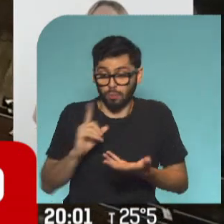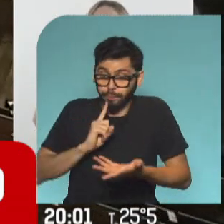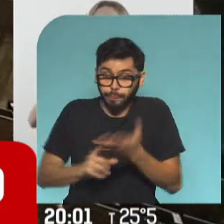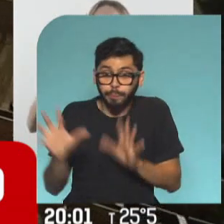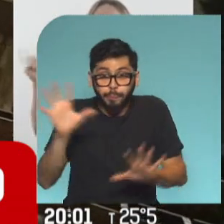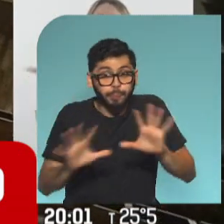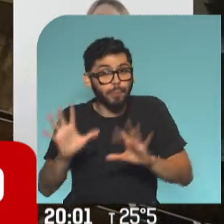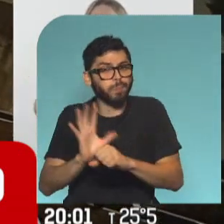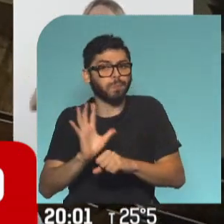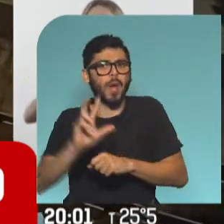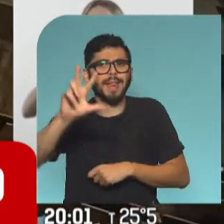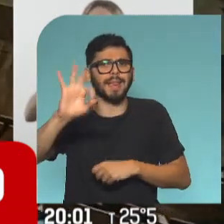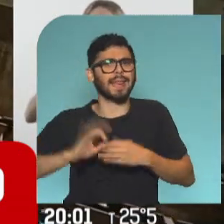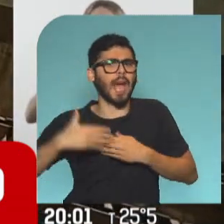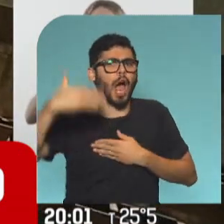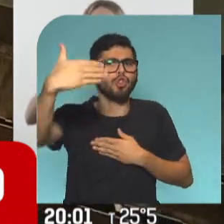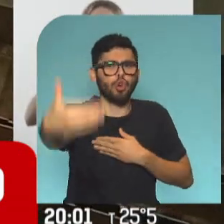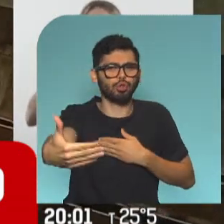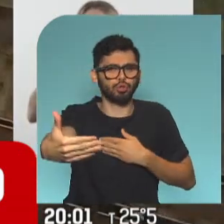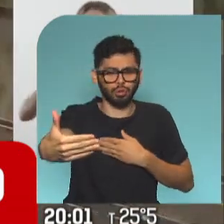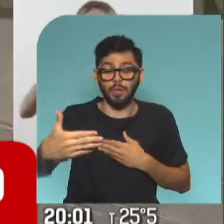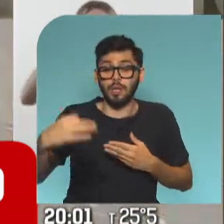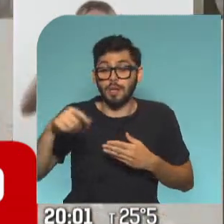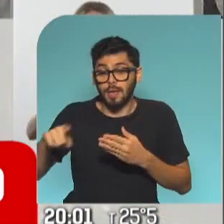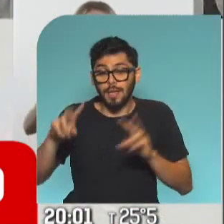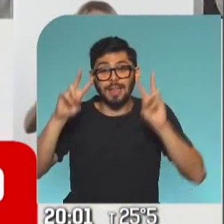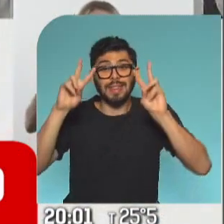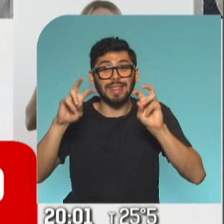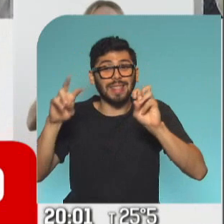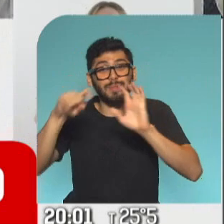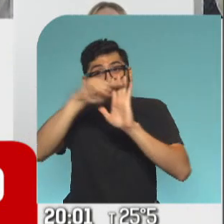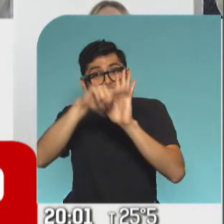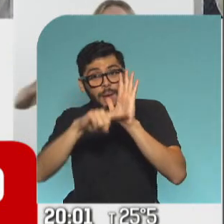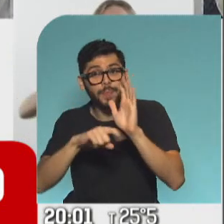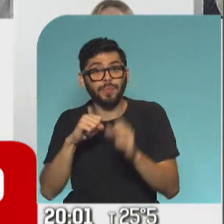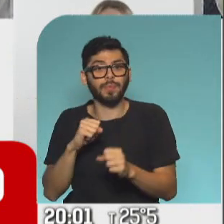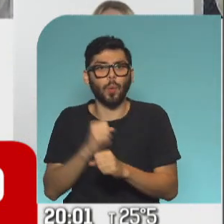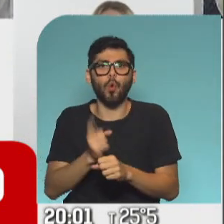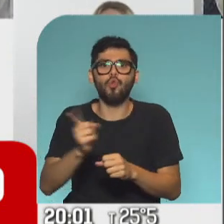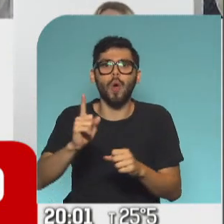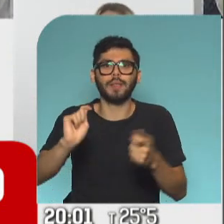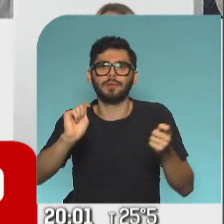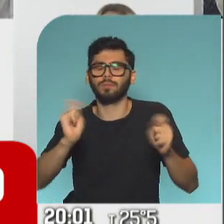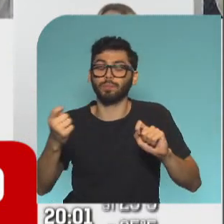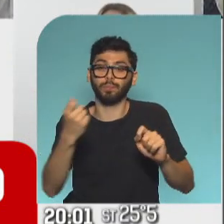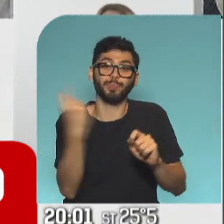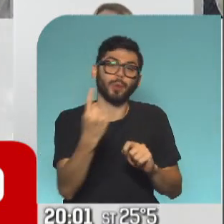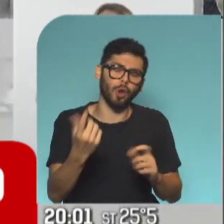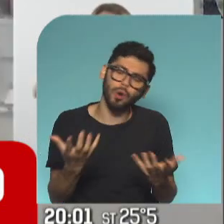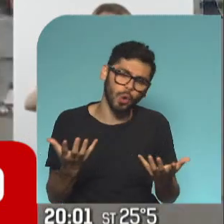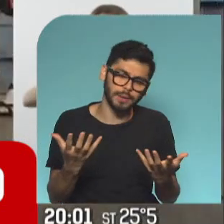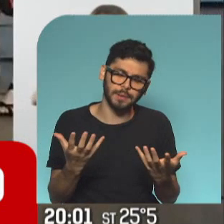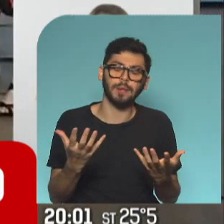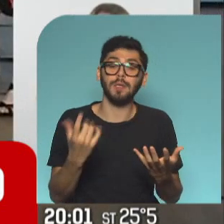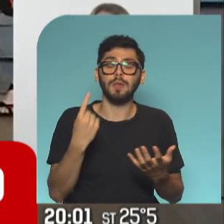que los ejes de trabajo esta ruta de temas tampoco se puede cambiar de un momento para otro pero quiero hacer hincapié